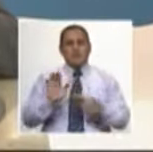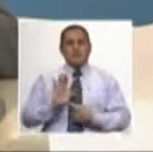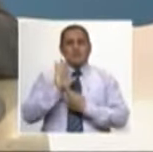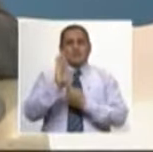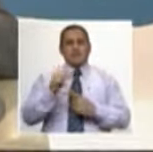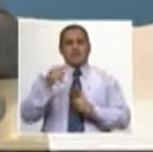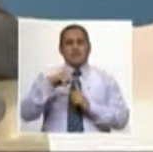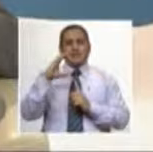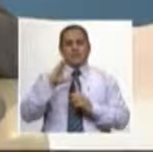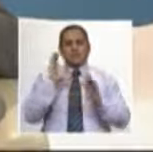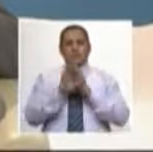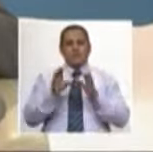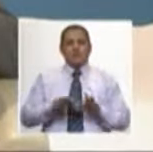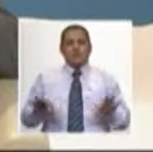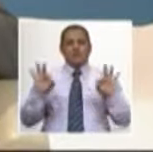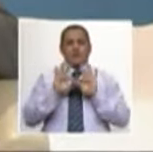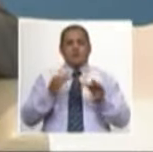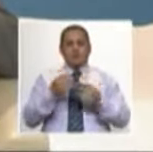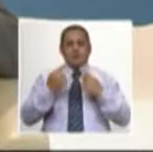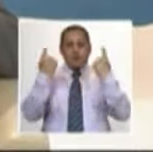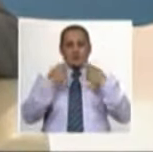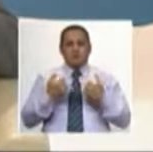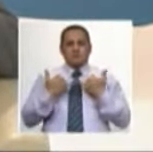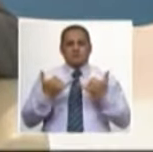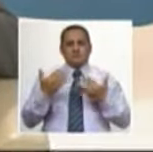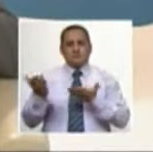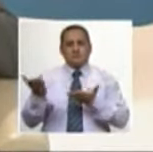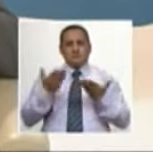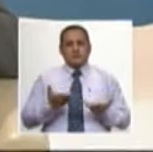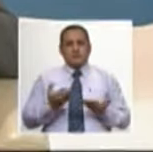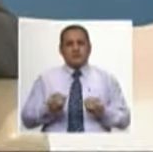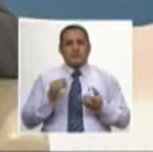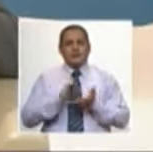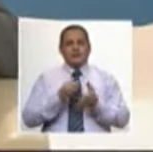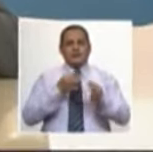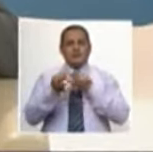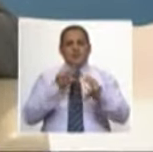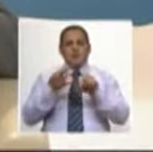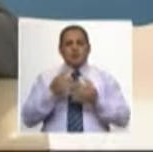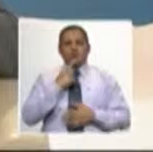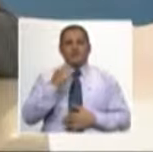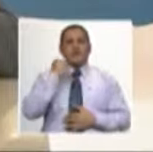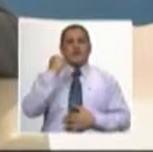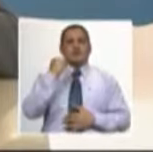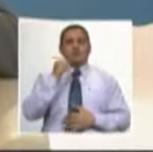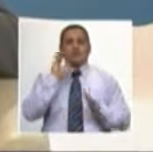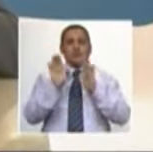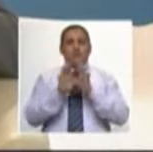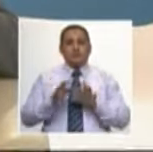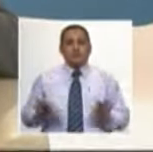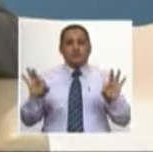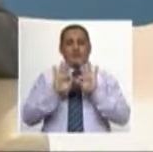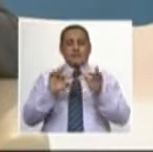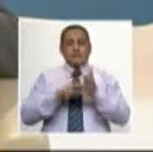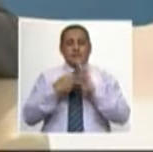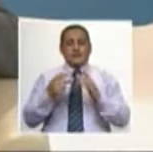Tribunal Constitucional, básicamente a iniciativa de nuestro invitado, que está referido a un derecho muy importante que es el